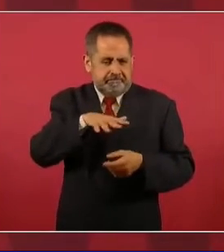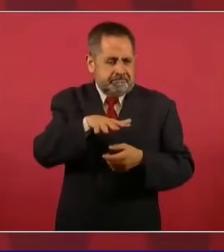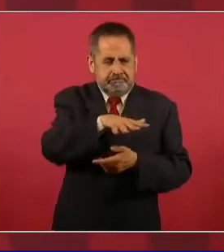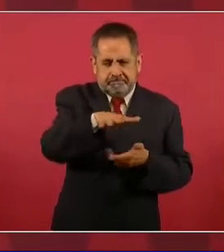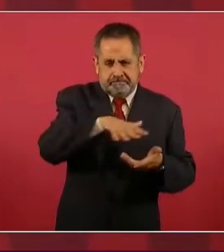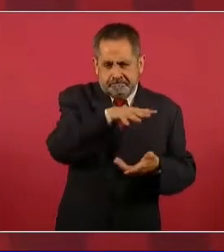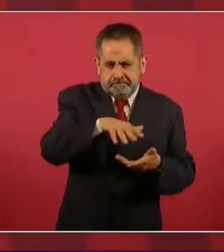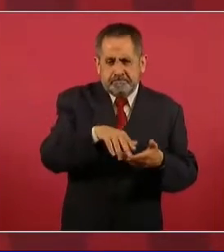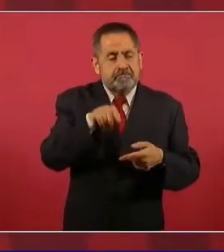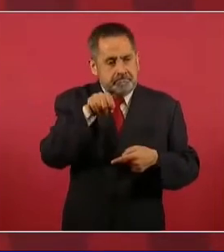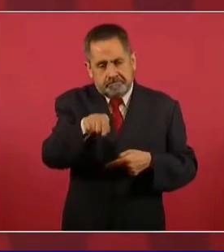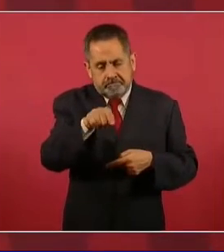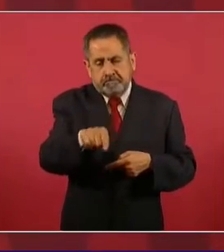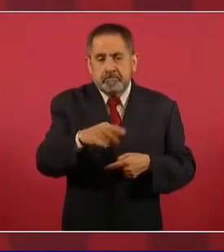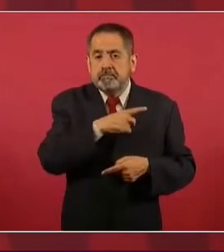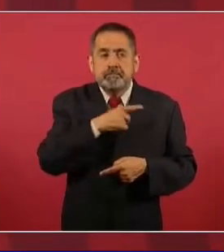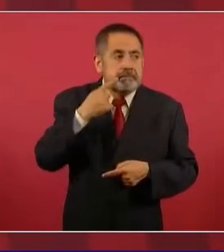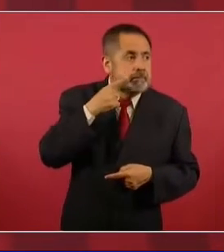tienen esta tarea